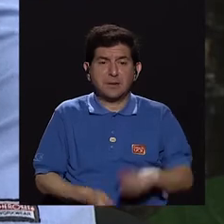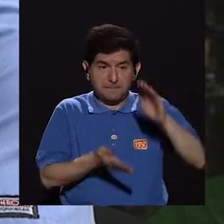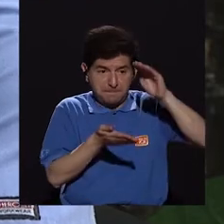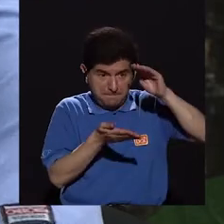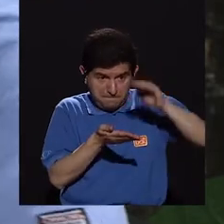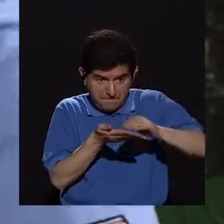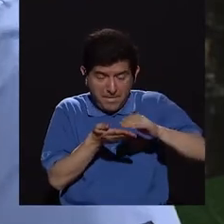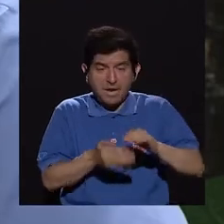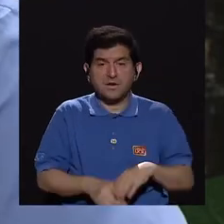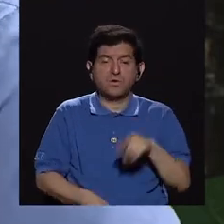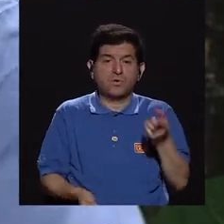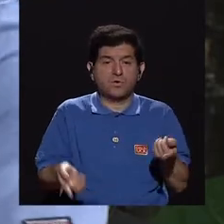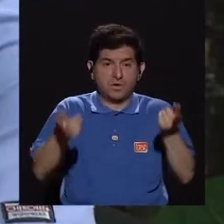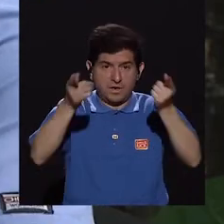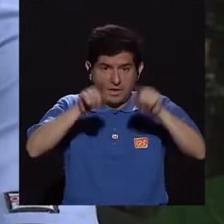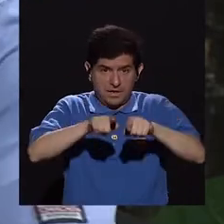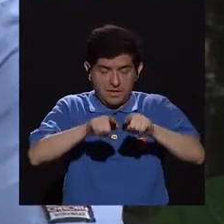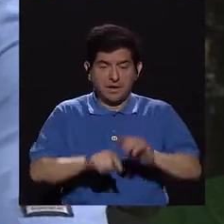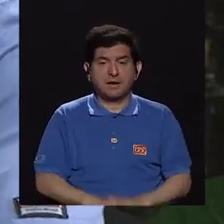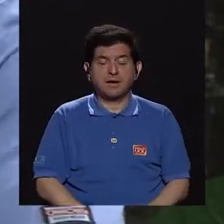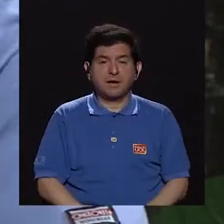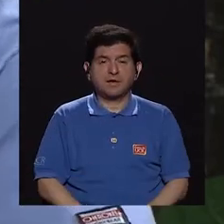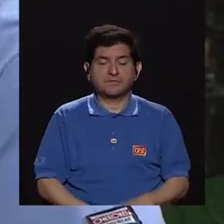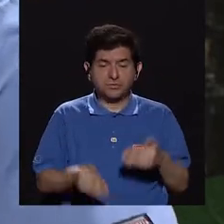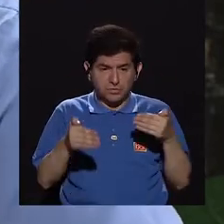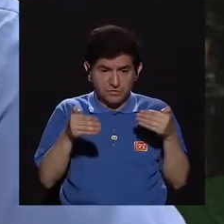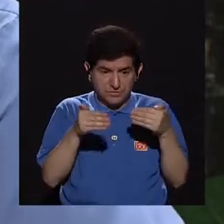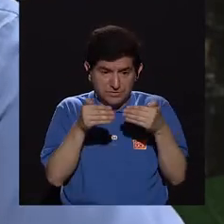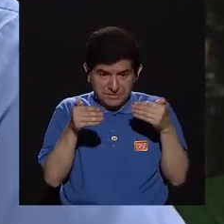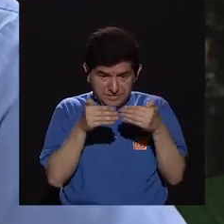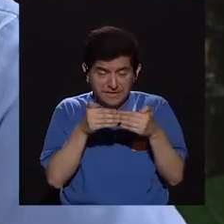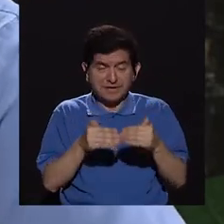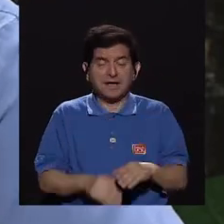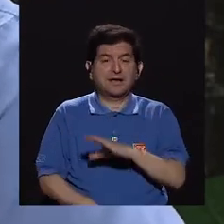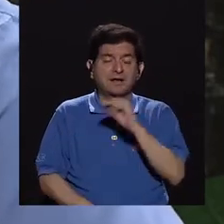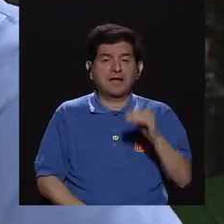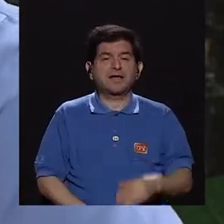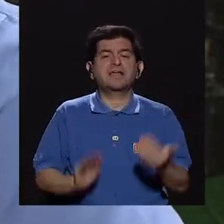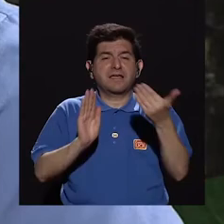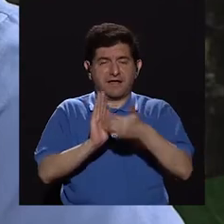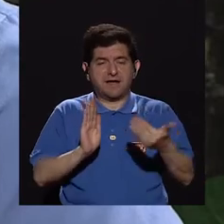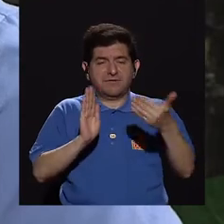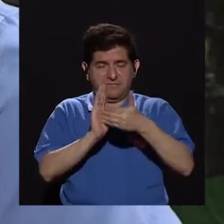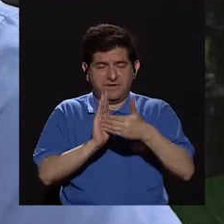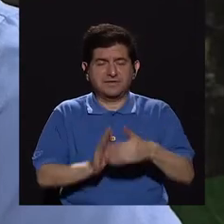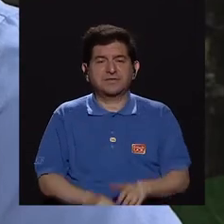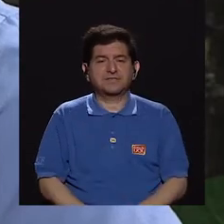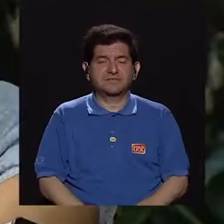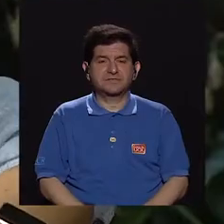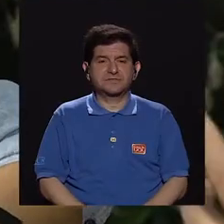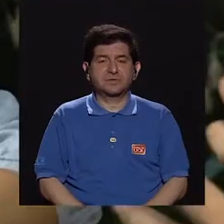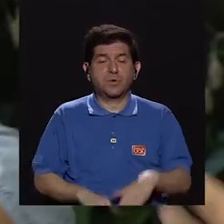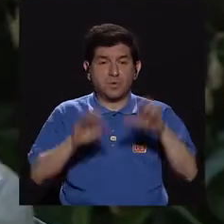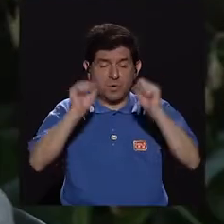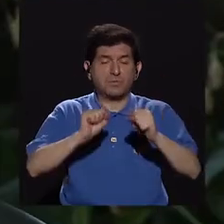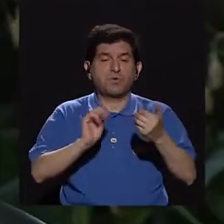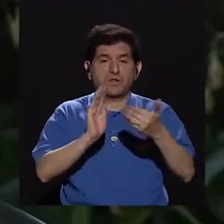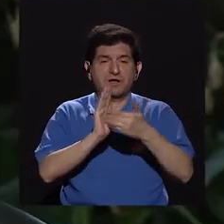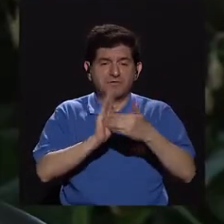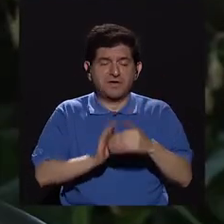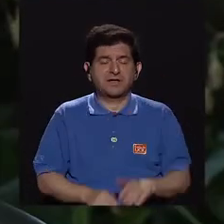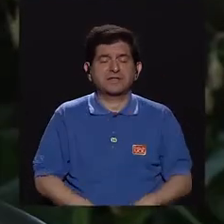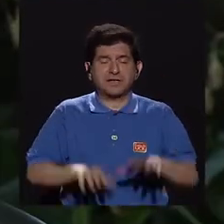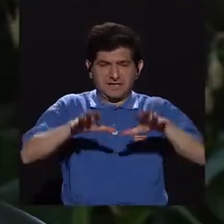disminuye la posición de el posicionamiento entre ellas y puede llevar a un desgaste también, a una contractura